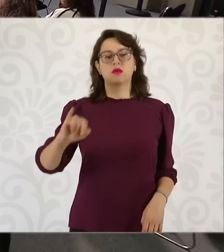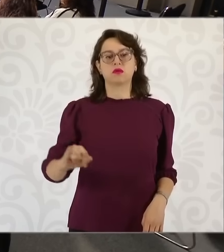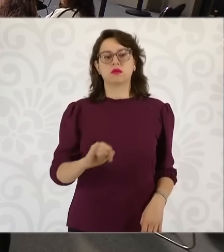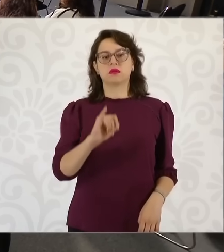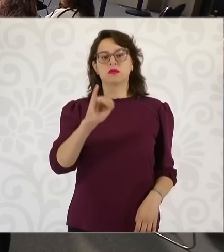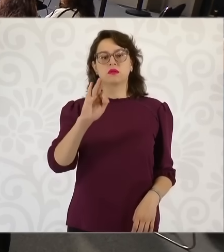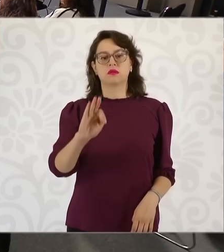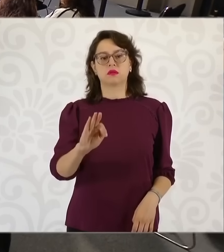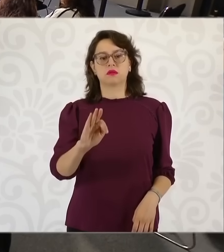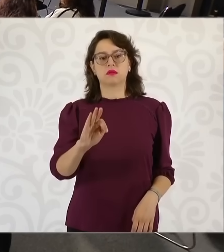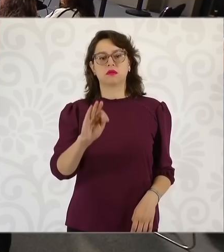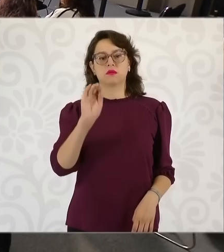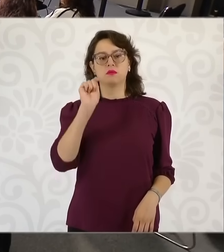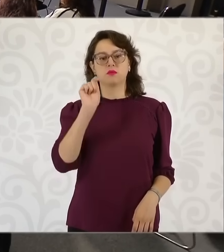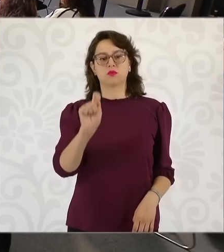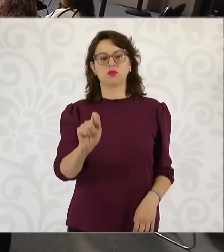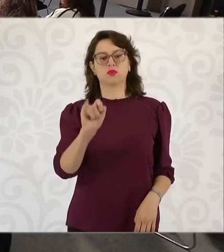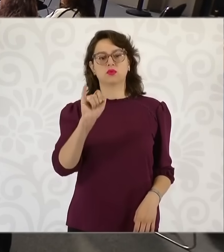poderjudicial.ine.mx.